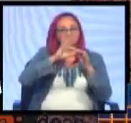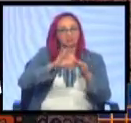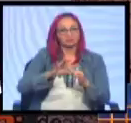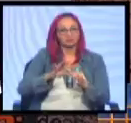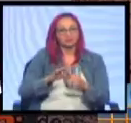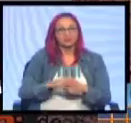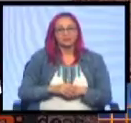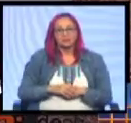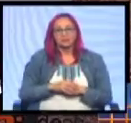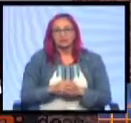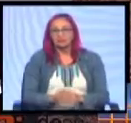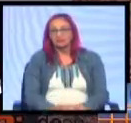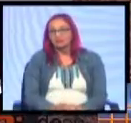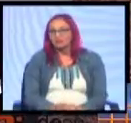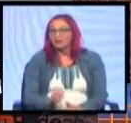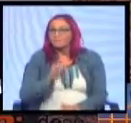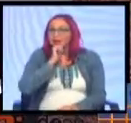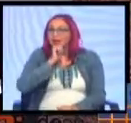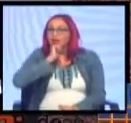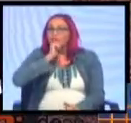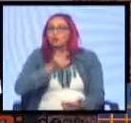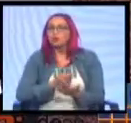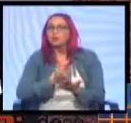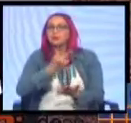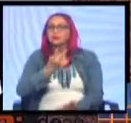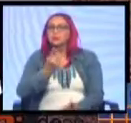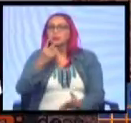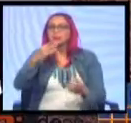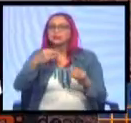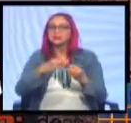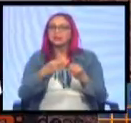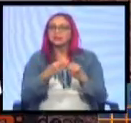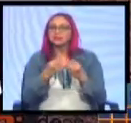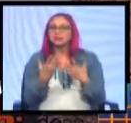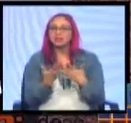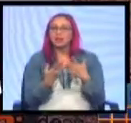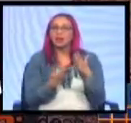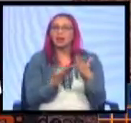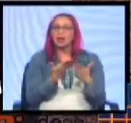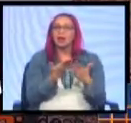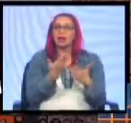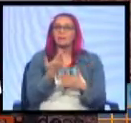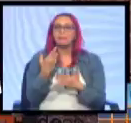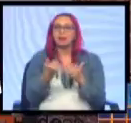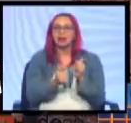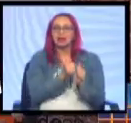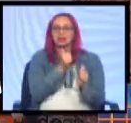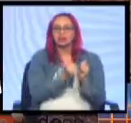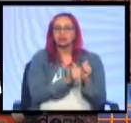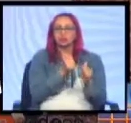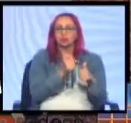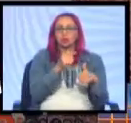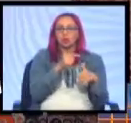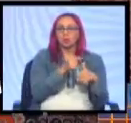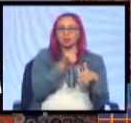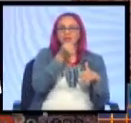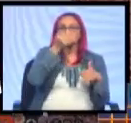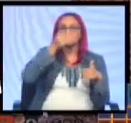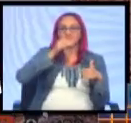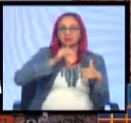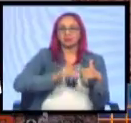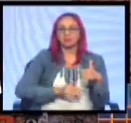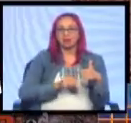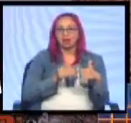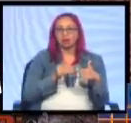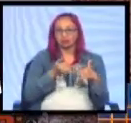Muy bien, pero no le suban el premio al mayor. Súbanselo a los premios más bajos. Dejen